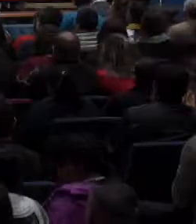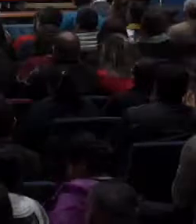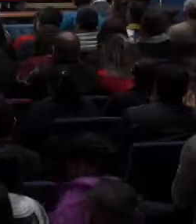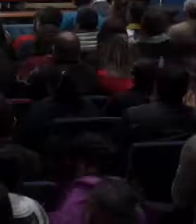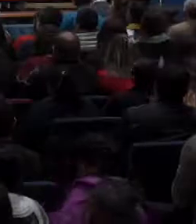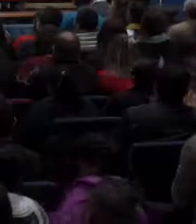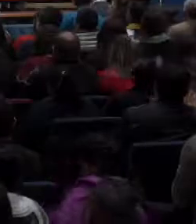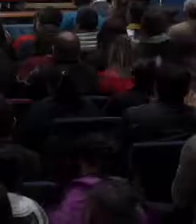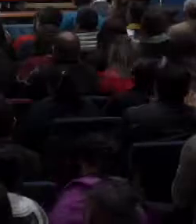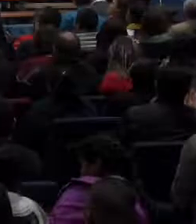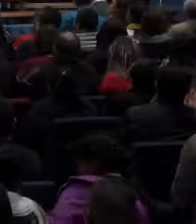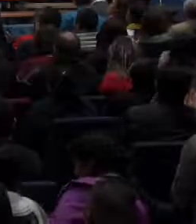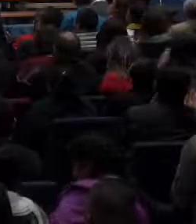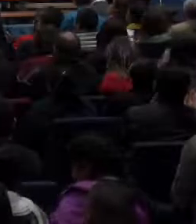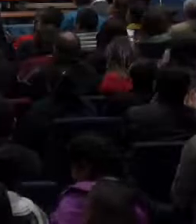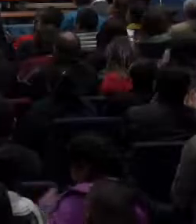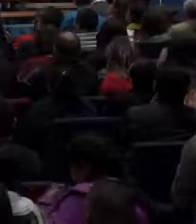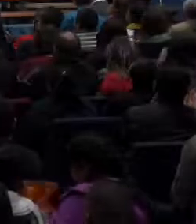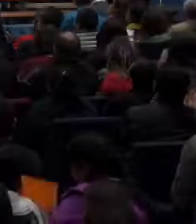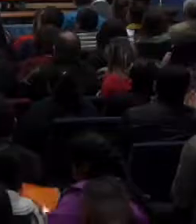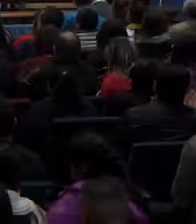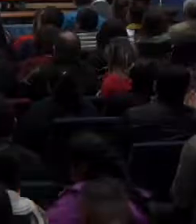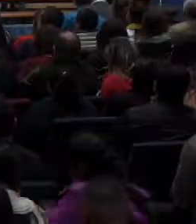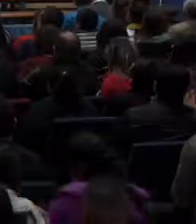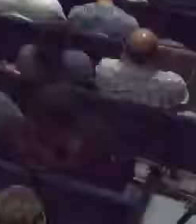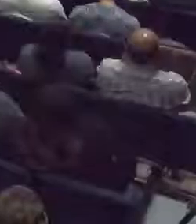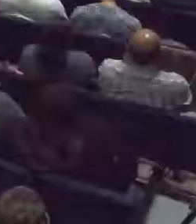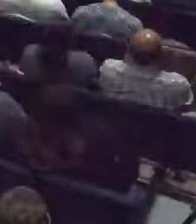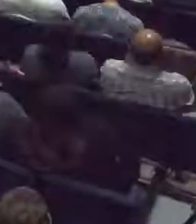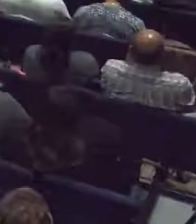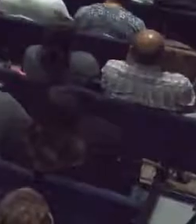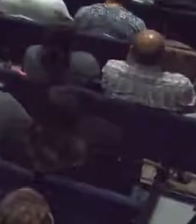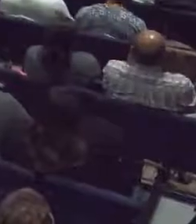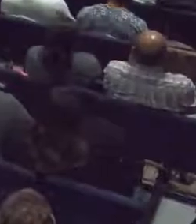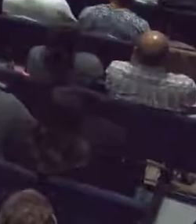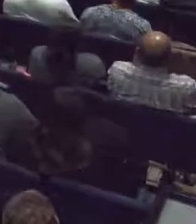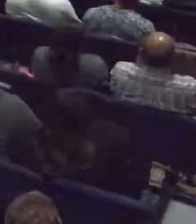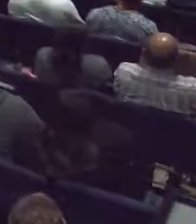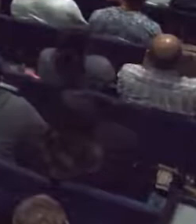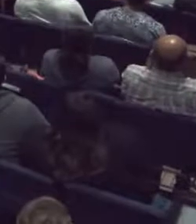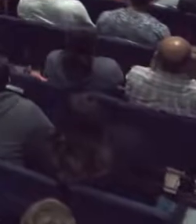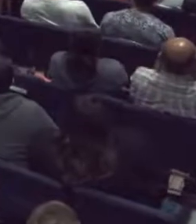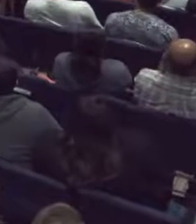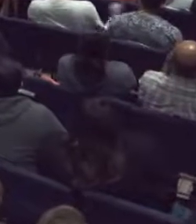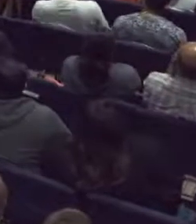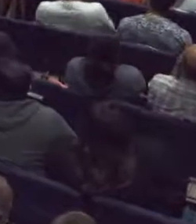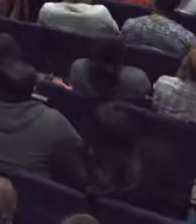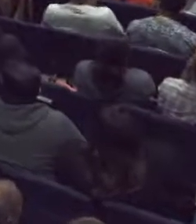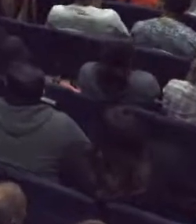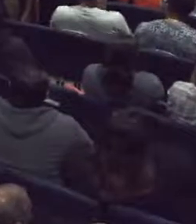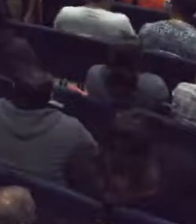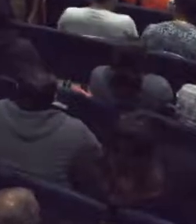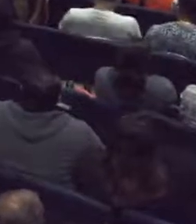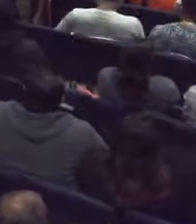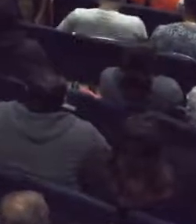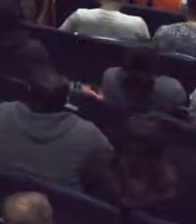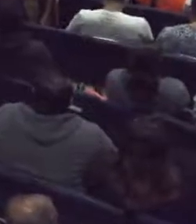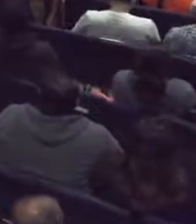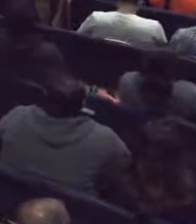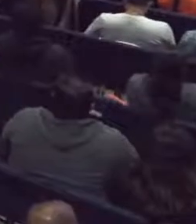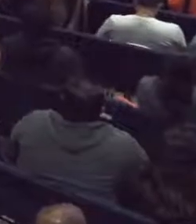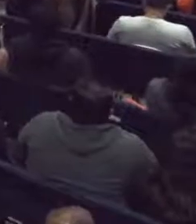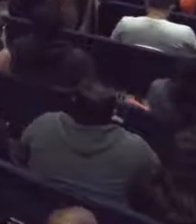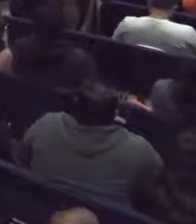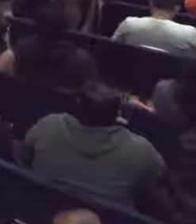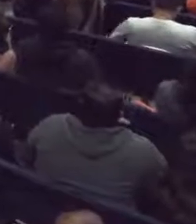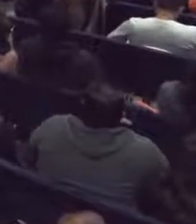la Santa Cena, como usted bien sabe. Pero hubo algo que dentro de la administración que